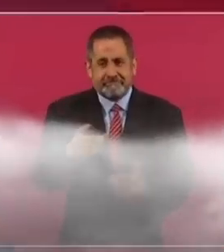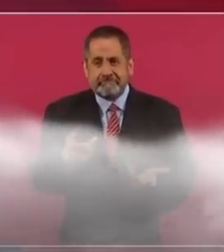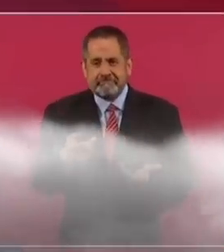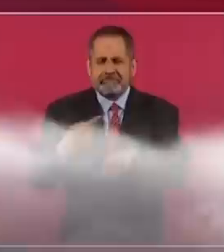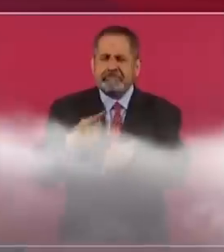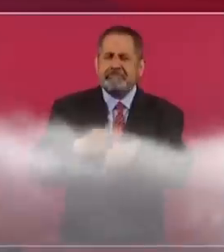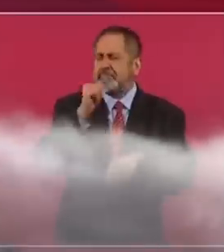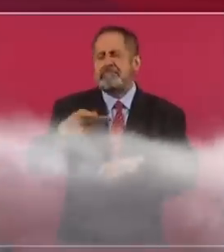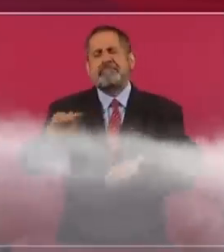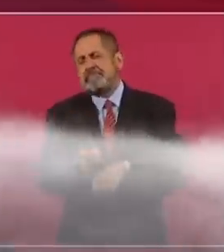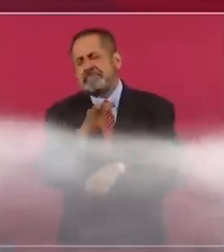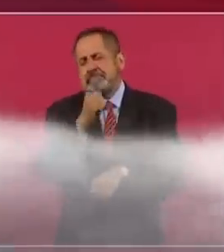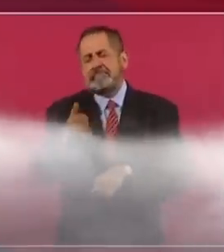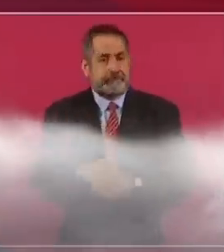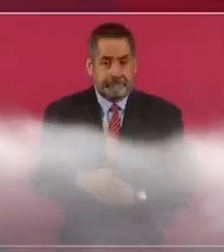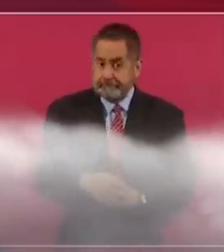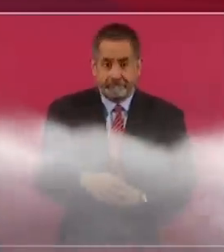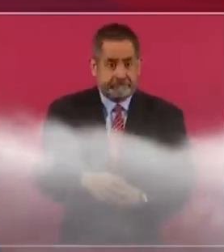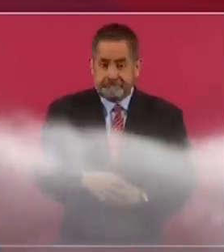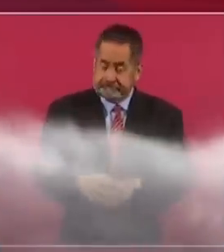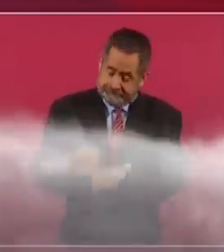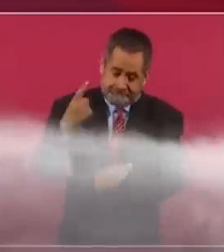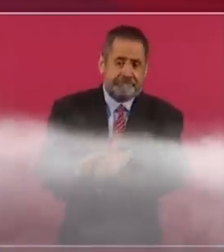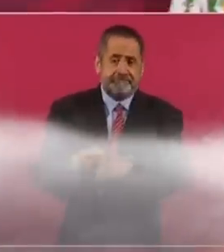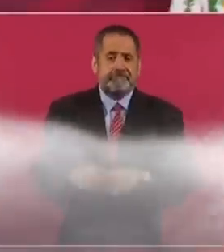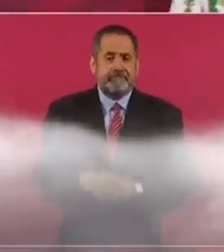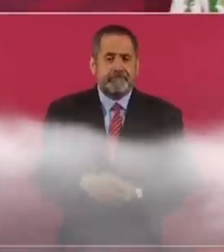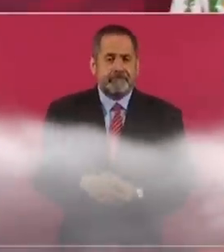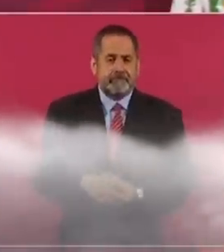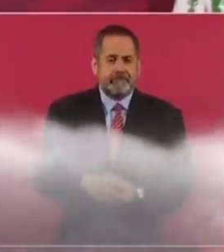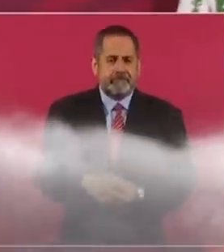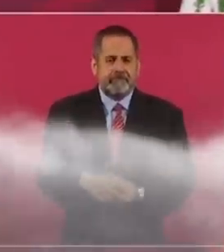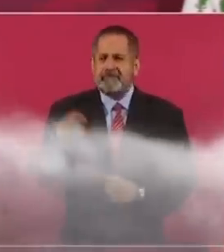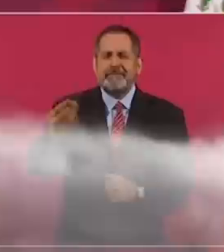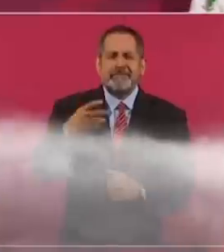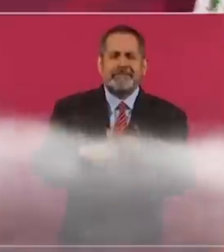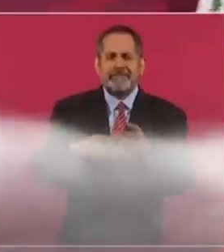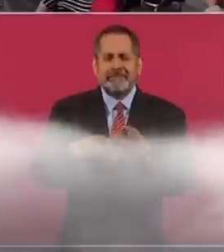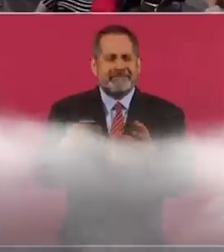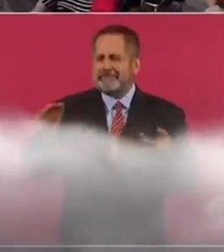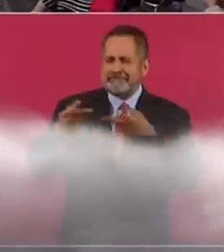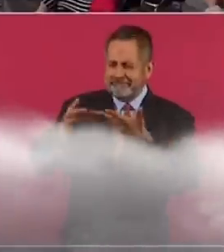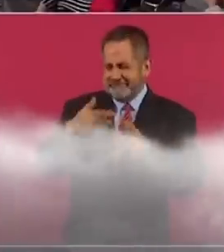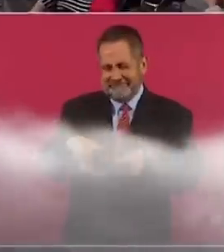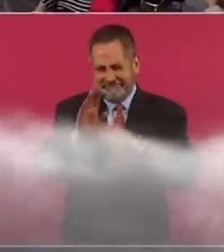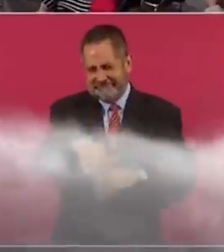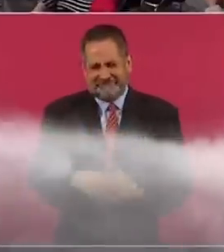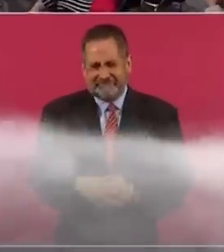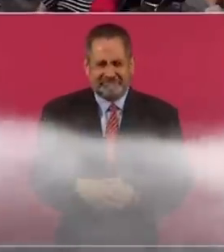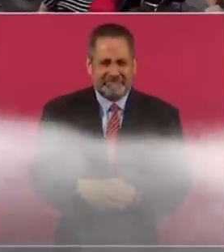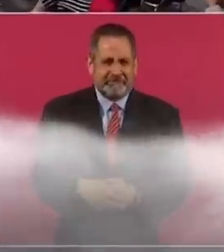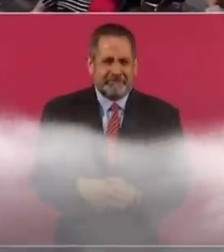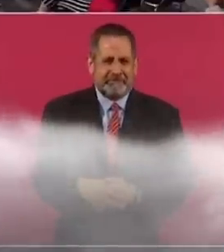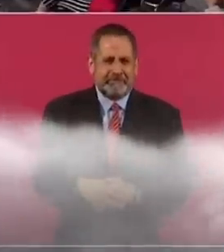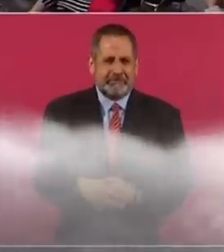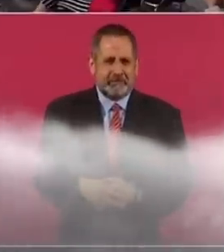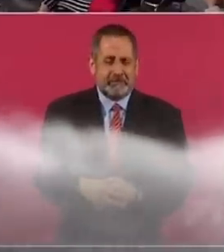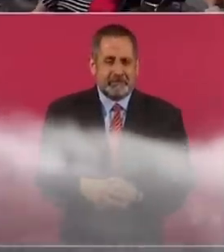son dañinos para la salud. Me lo mandan así, aquí me llega de todo. O sea,